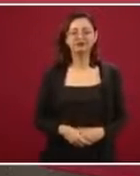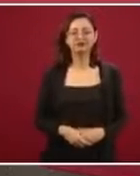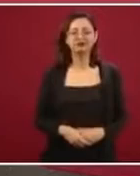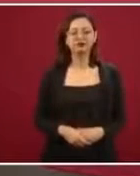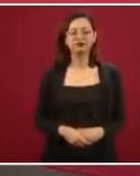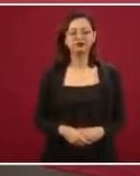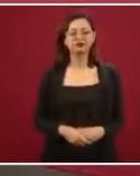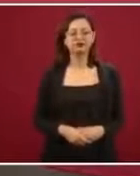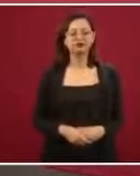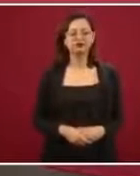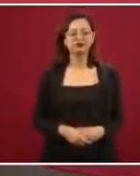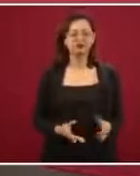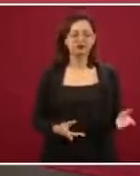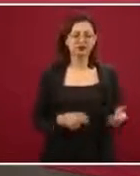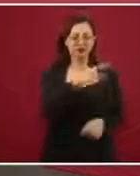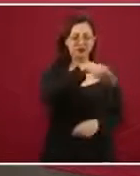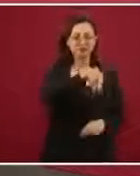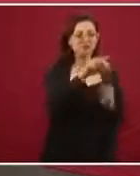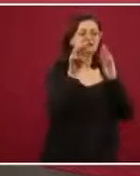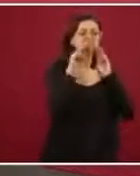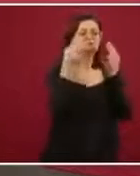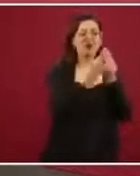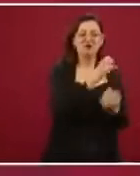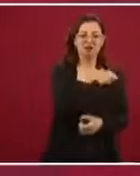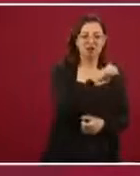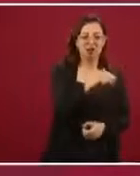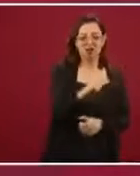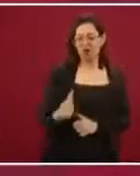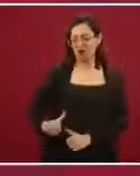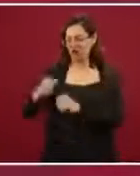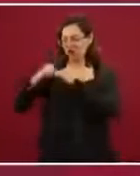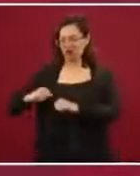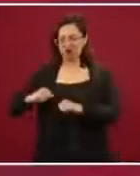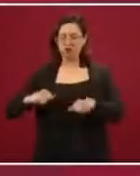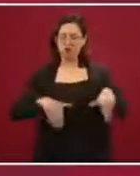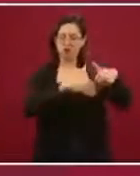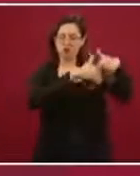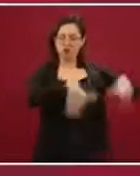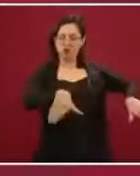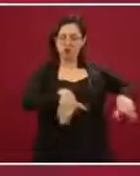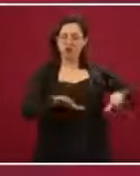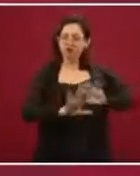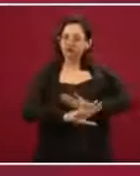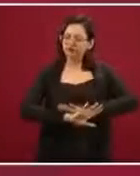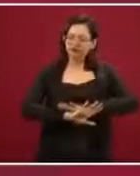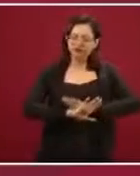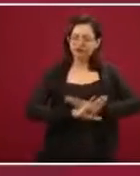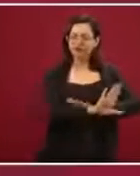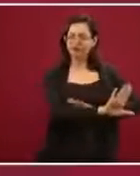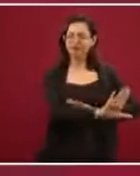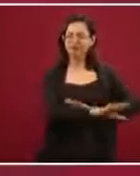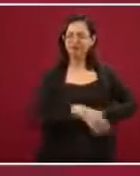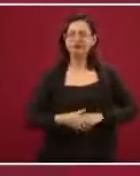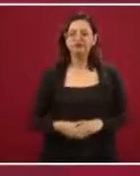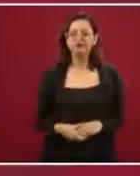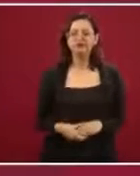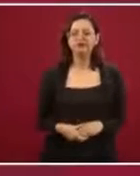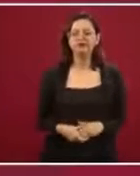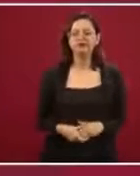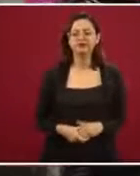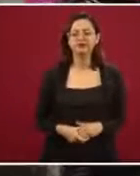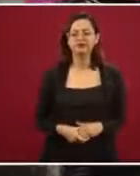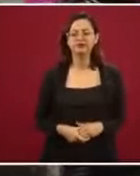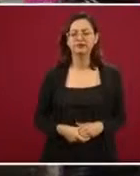que divide la delincuencia de la autoridad. Entonces, no se permite